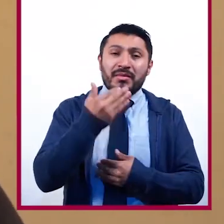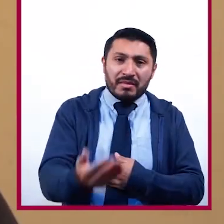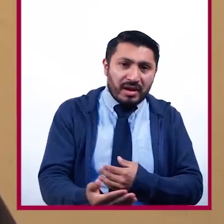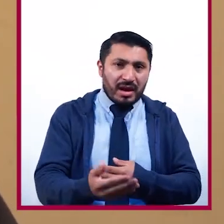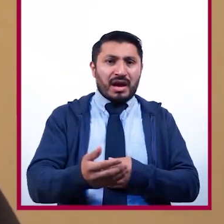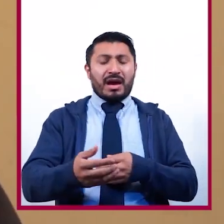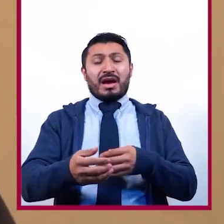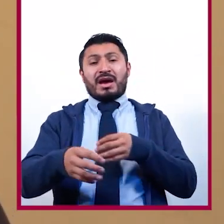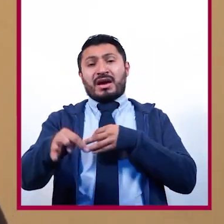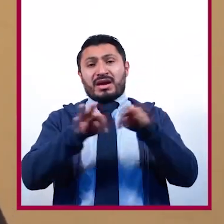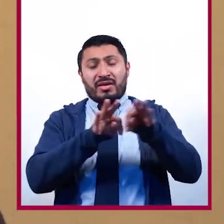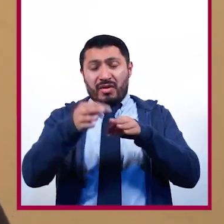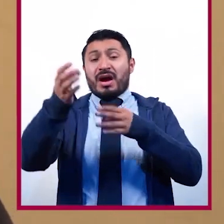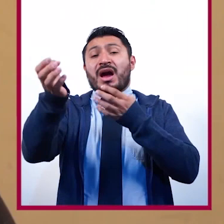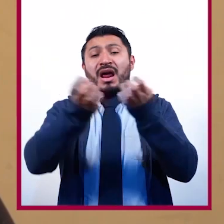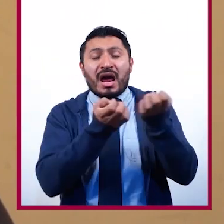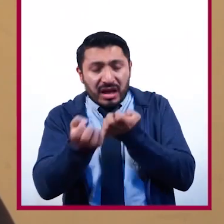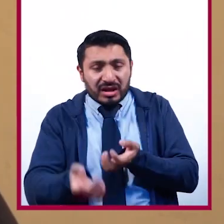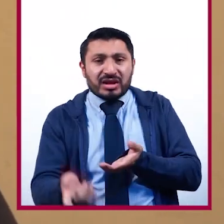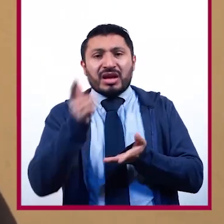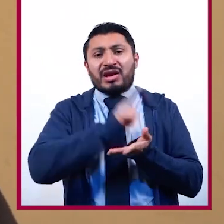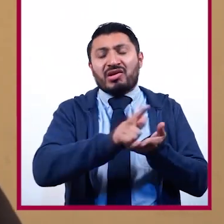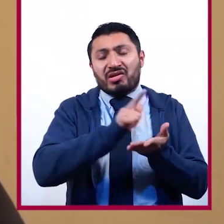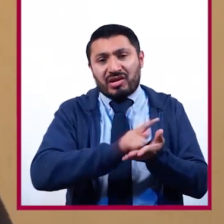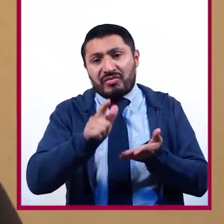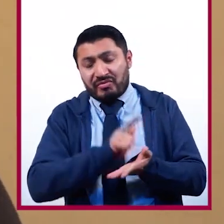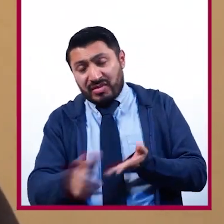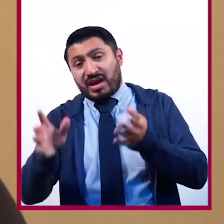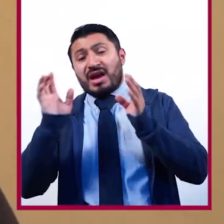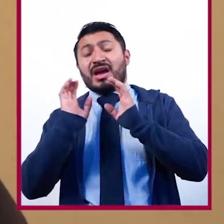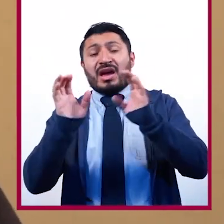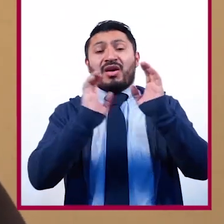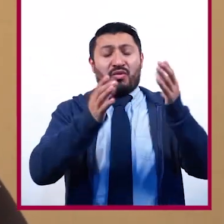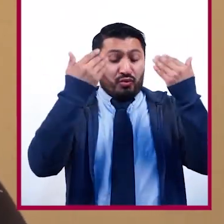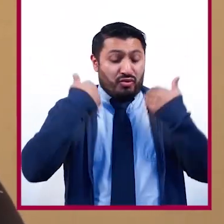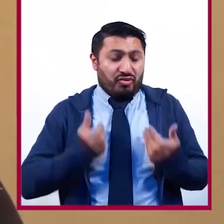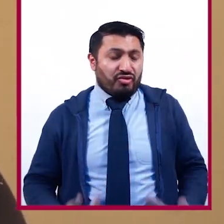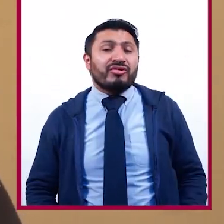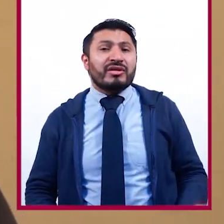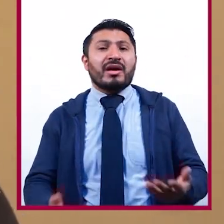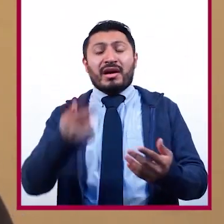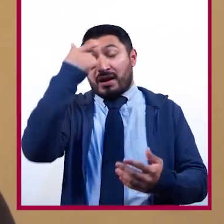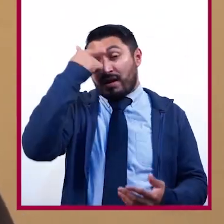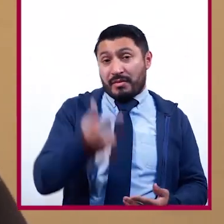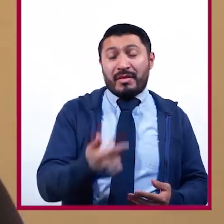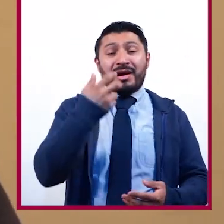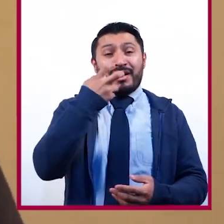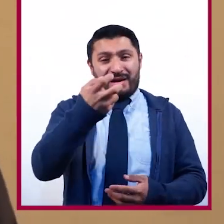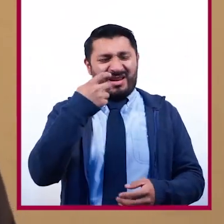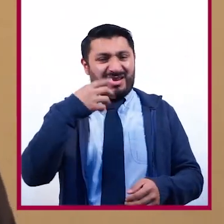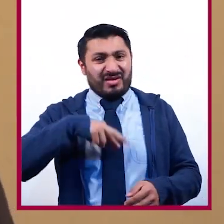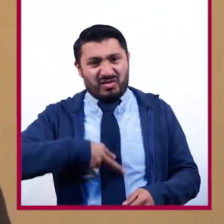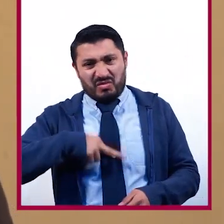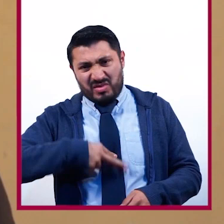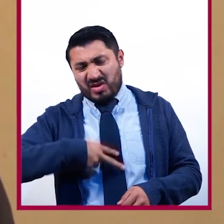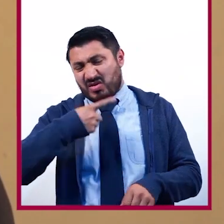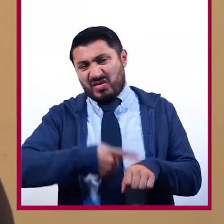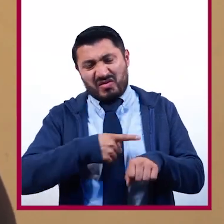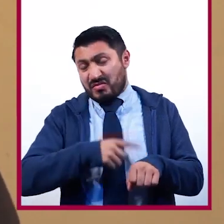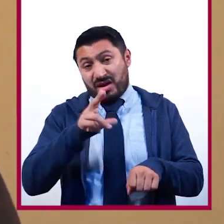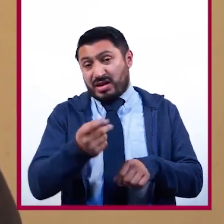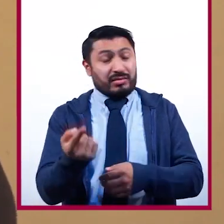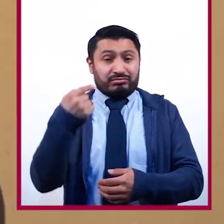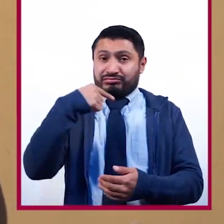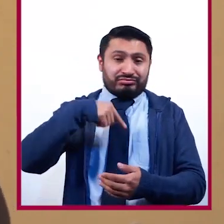sistema inmunológico, temas de higiene, de cuidar pues nuestra higiene personal para que esos microorganismos no entren